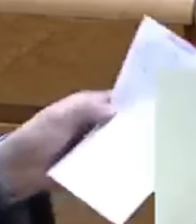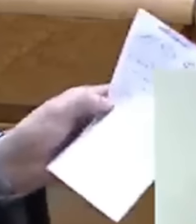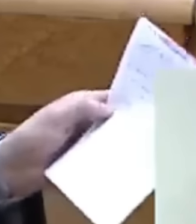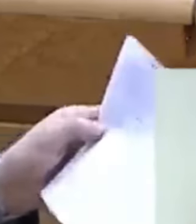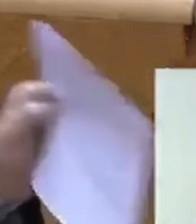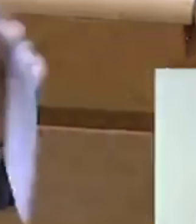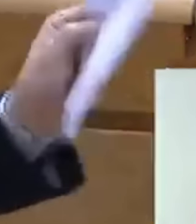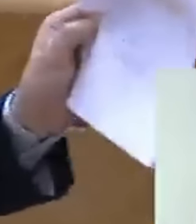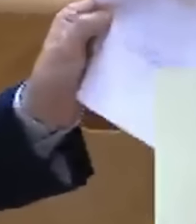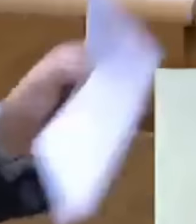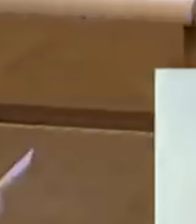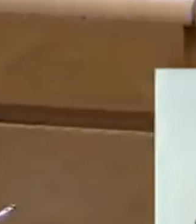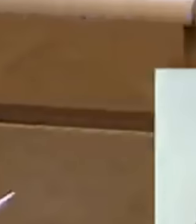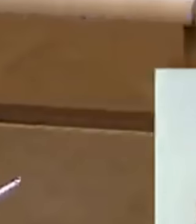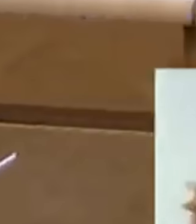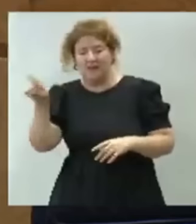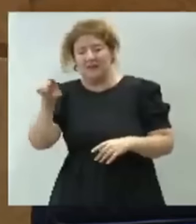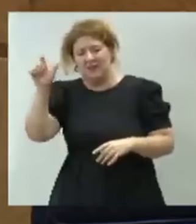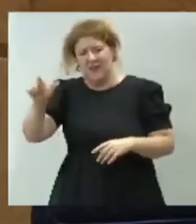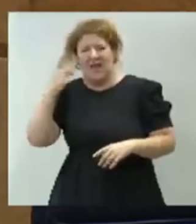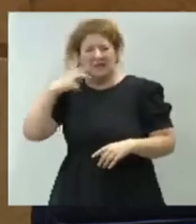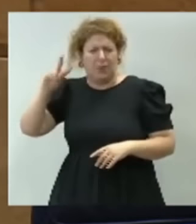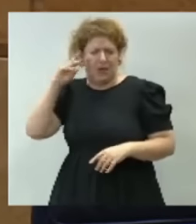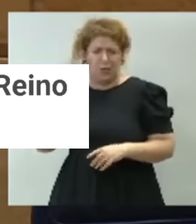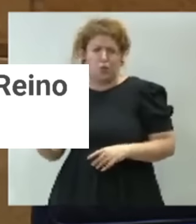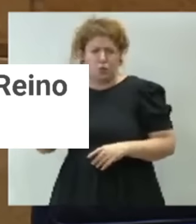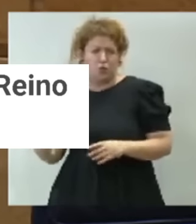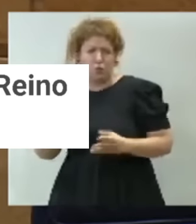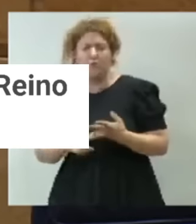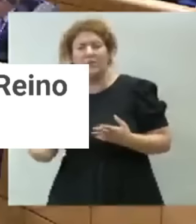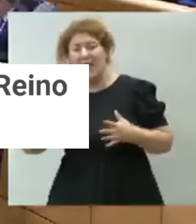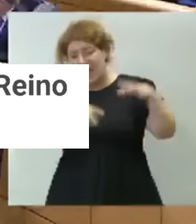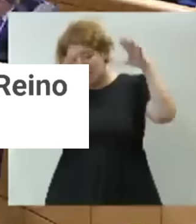presidente, el señor Feijóo, gran experiencia en la materia. Y embajada en